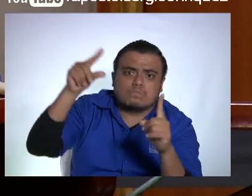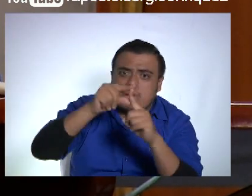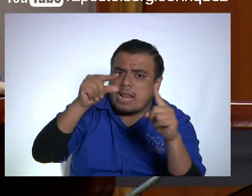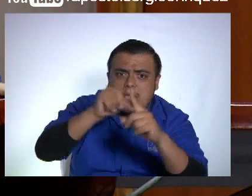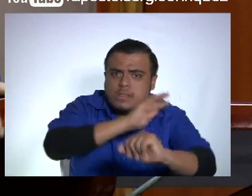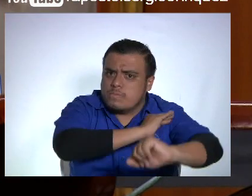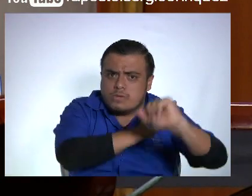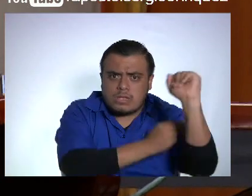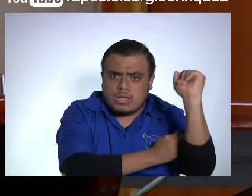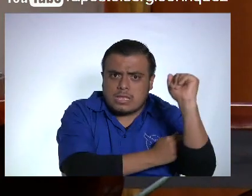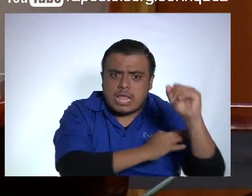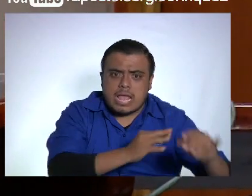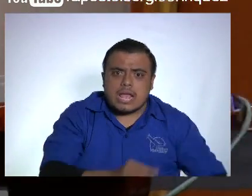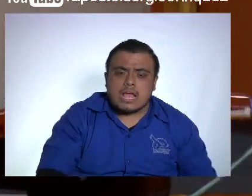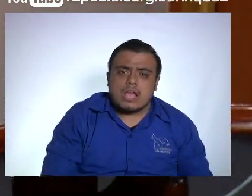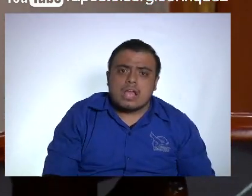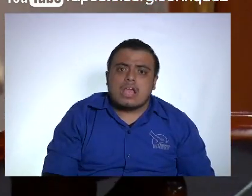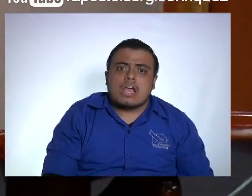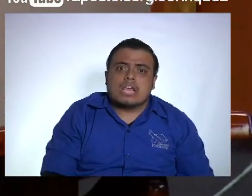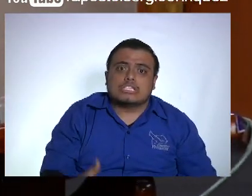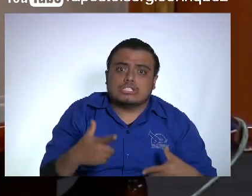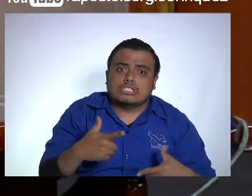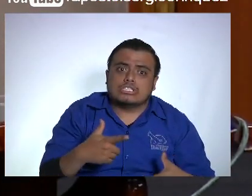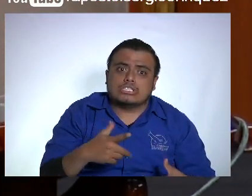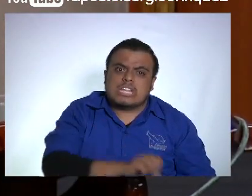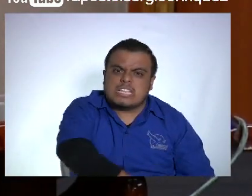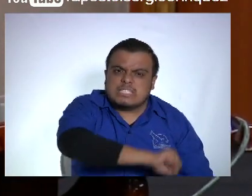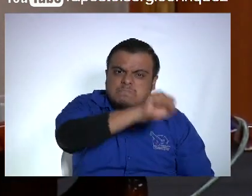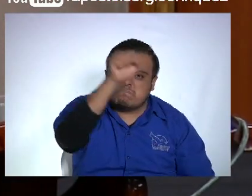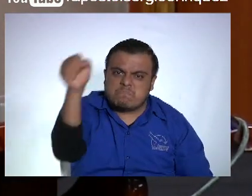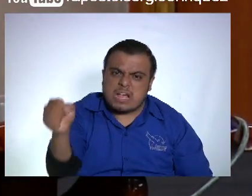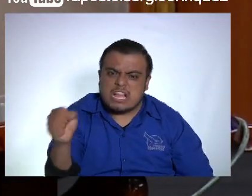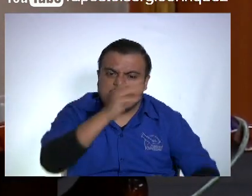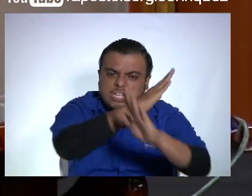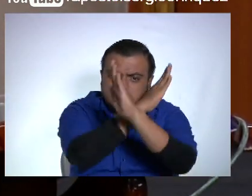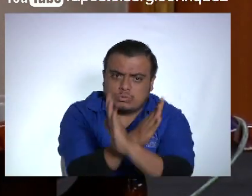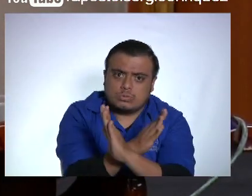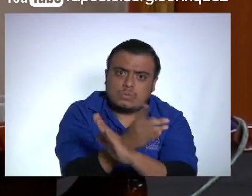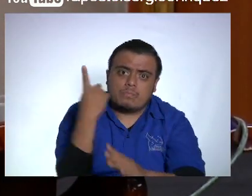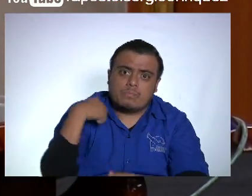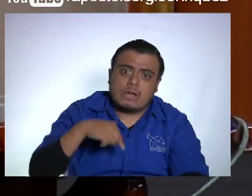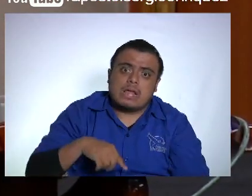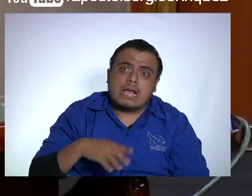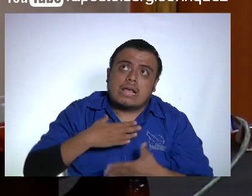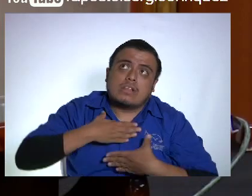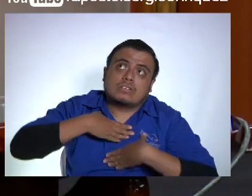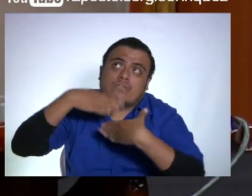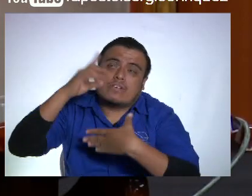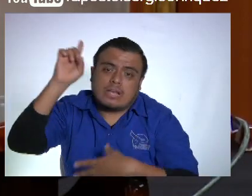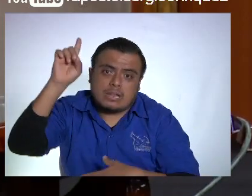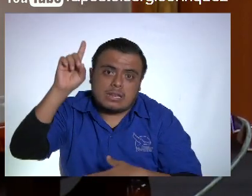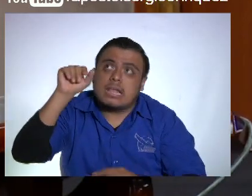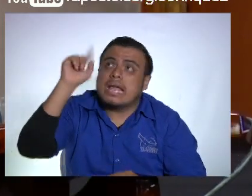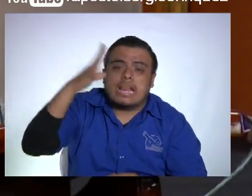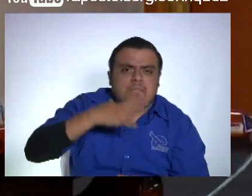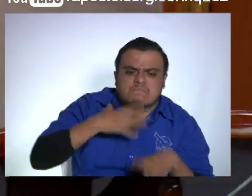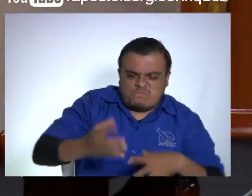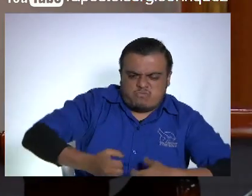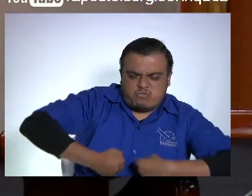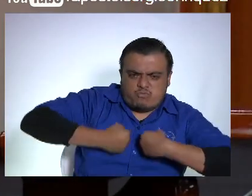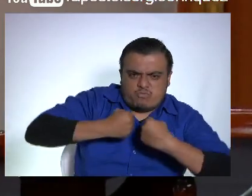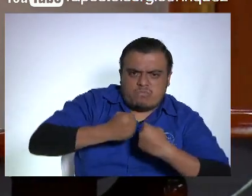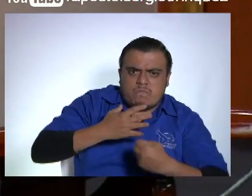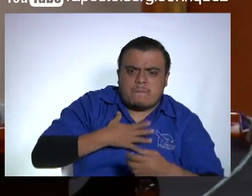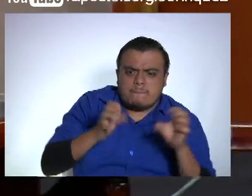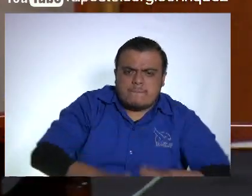poder, es el arma y escudo de todos los que en Él confían. Cristo es mi fortaleza y es